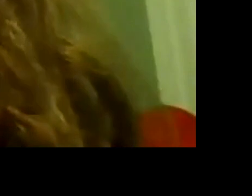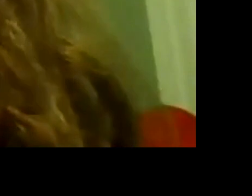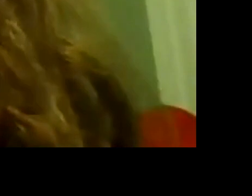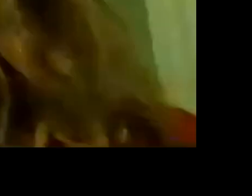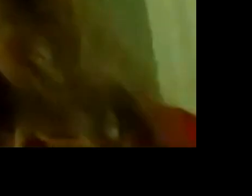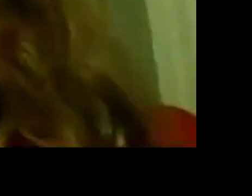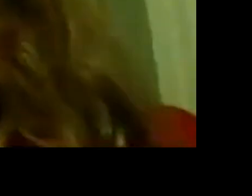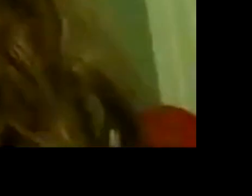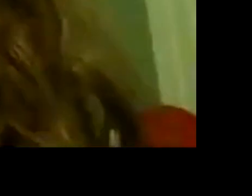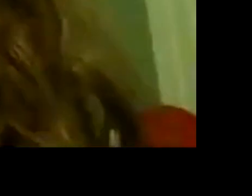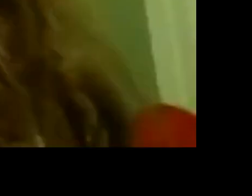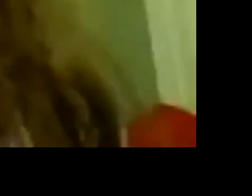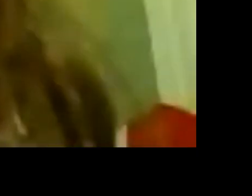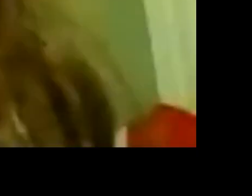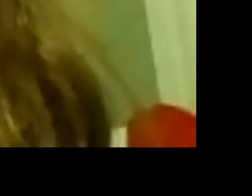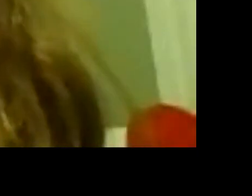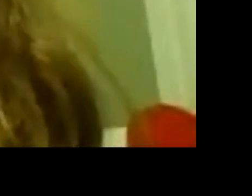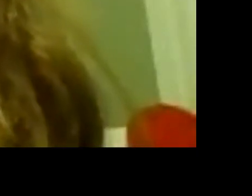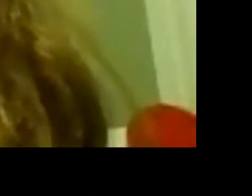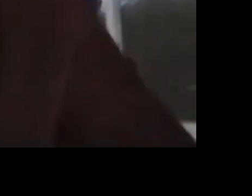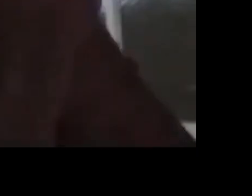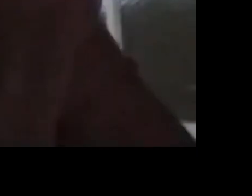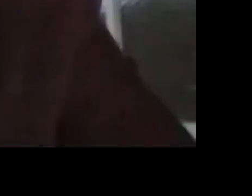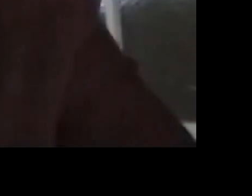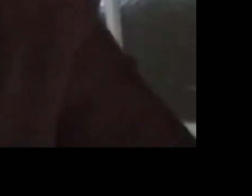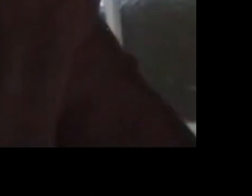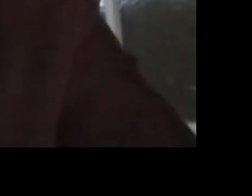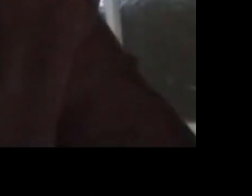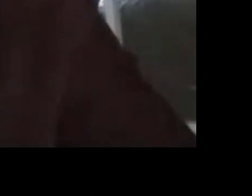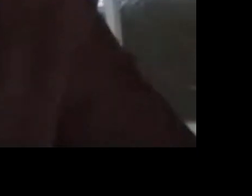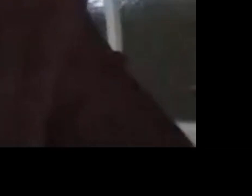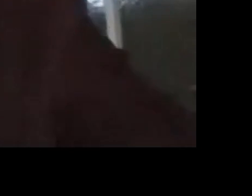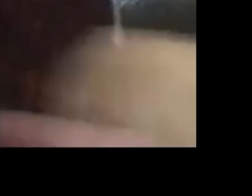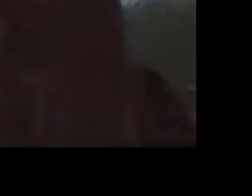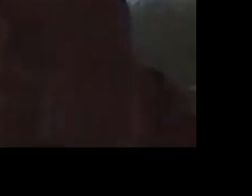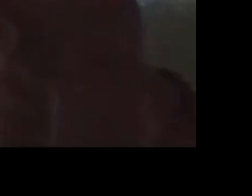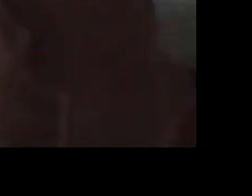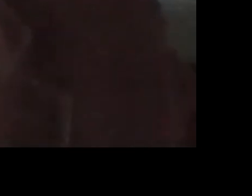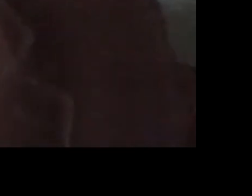estás por ahí. Ay, gracias, Cris.